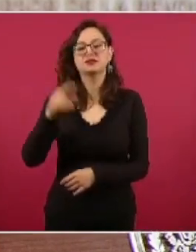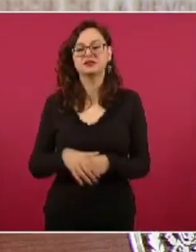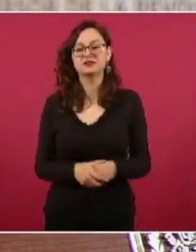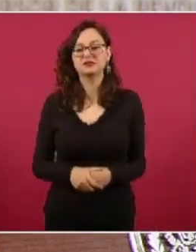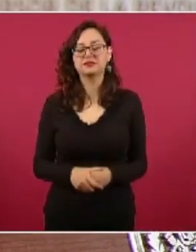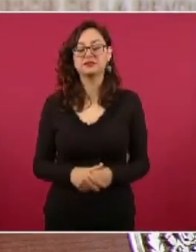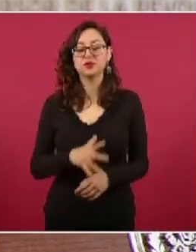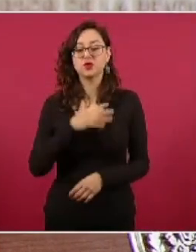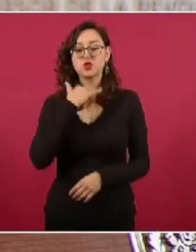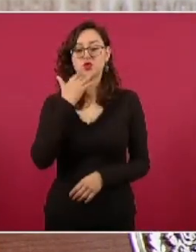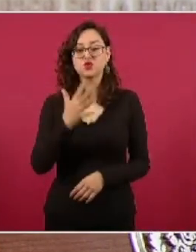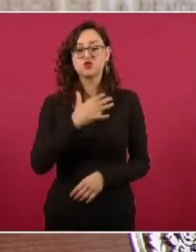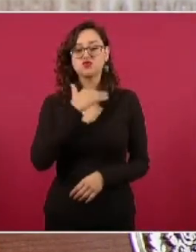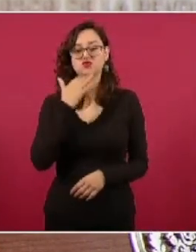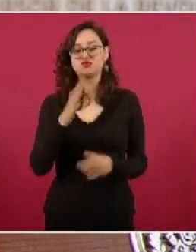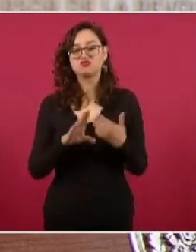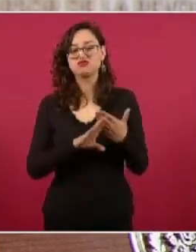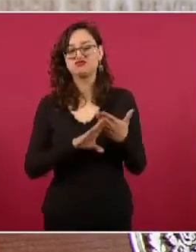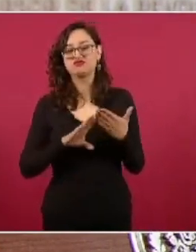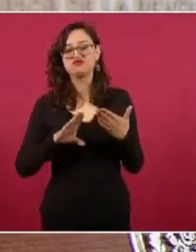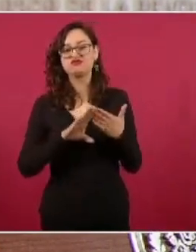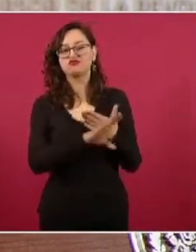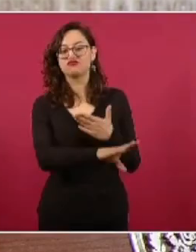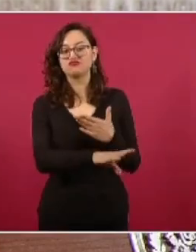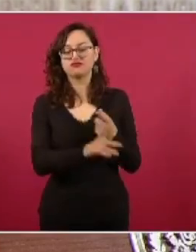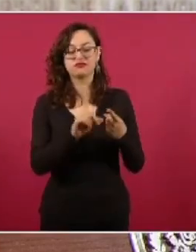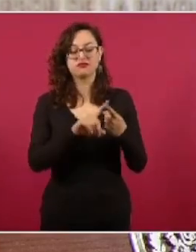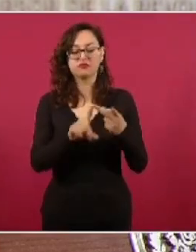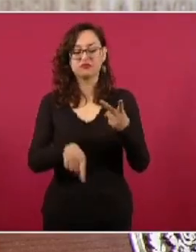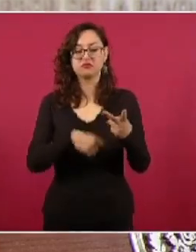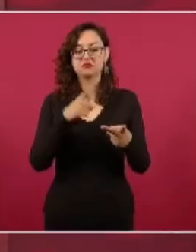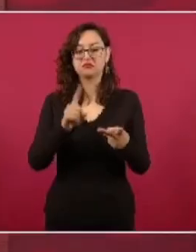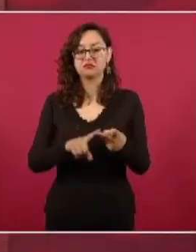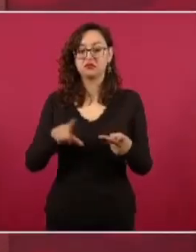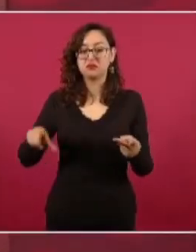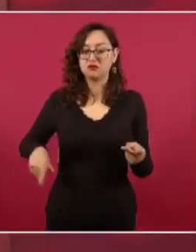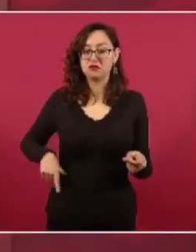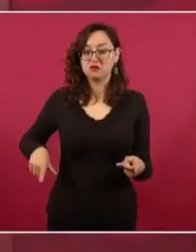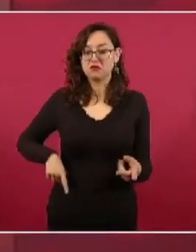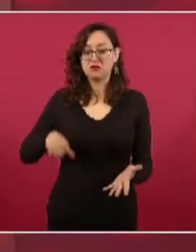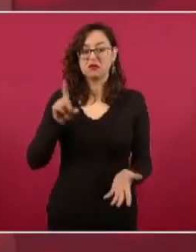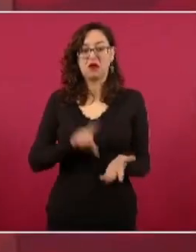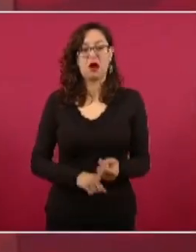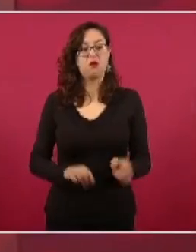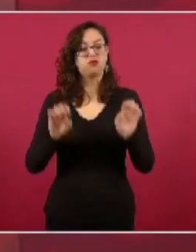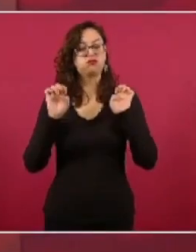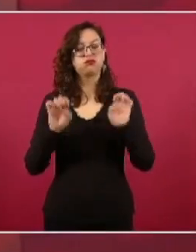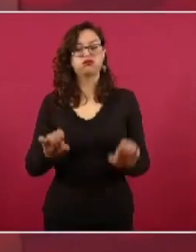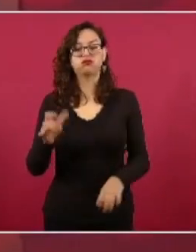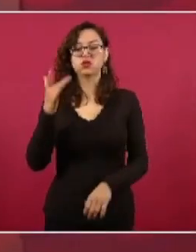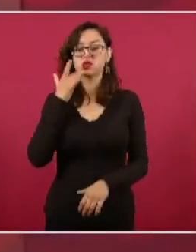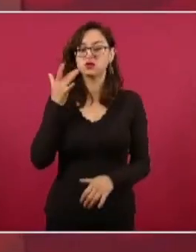la corrupción ni los lujos en el gobierno.